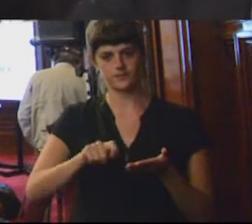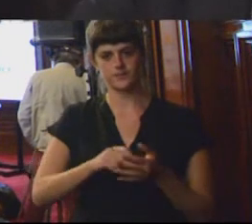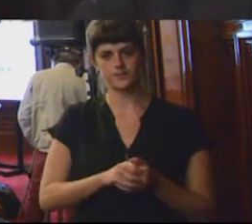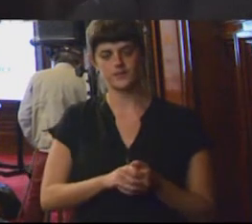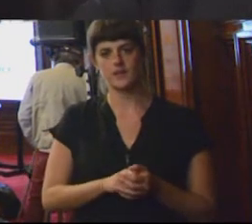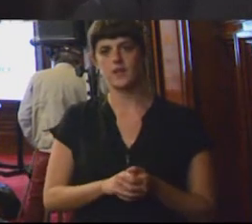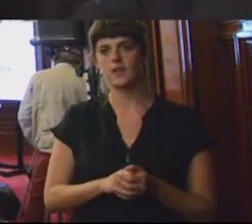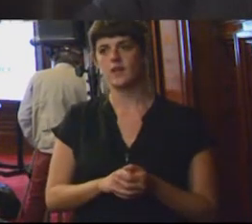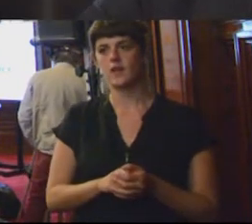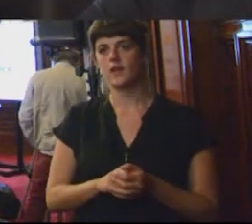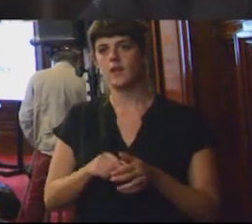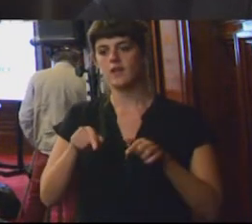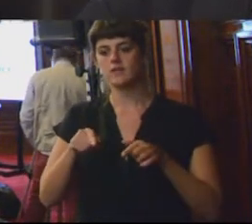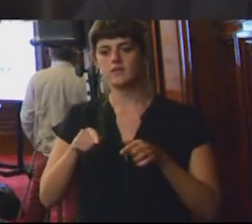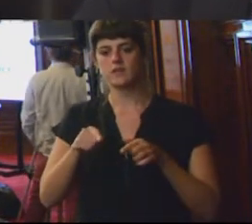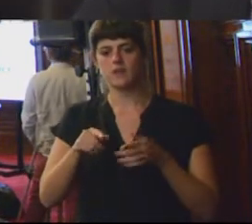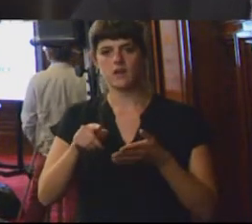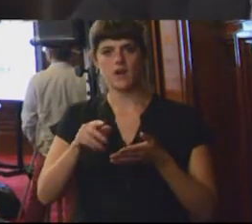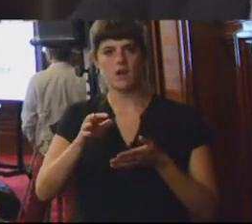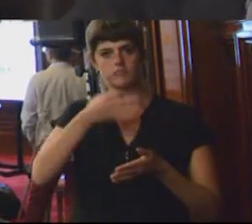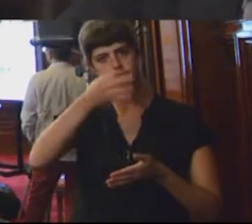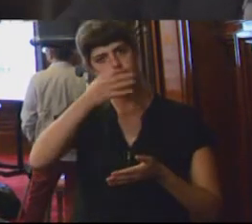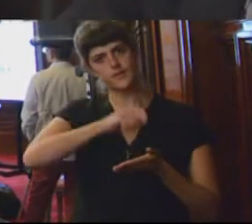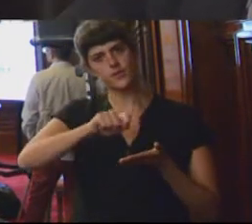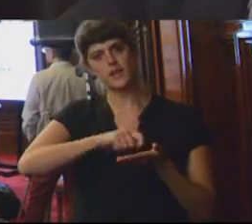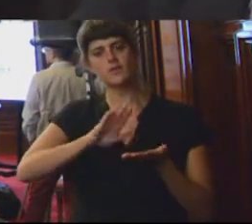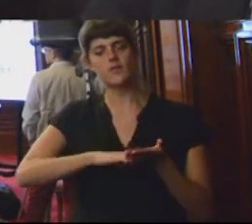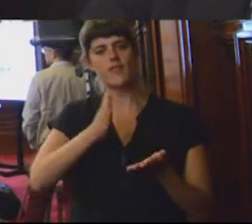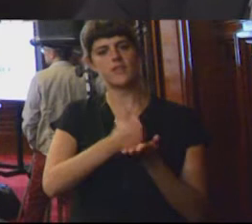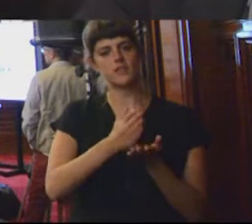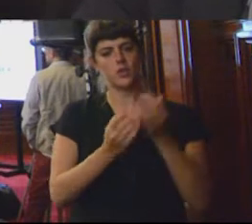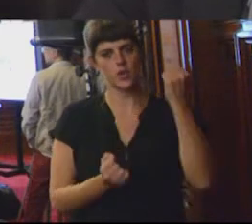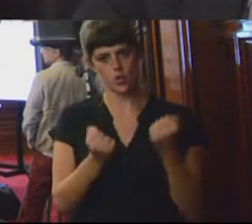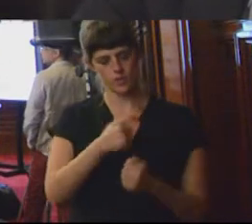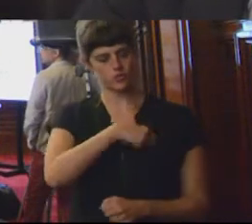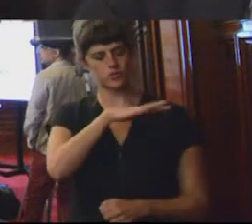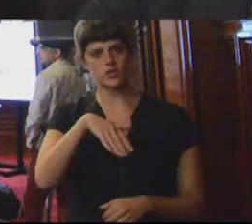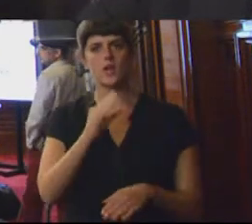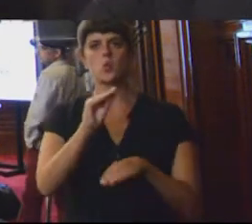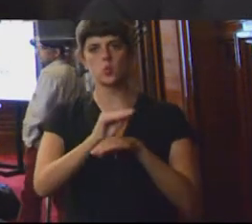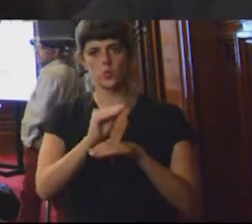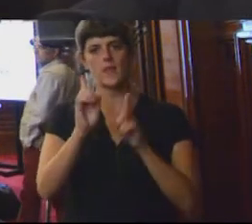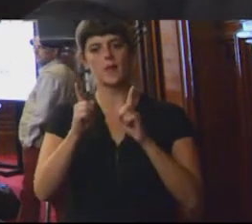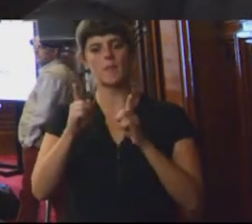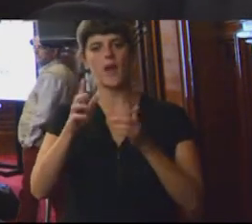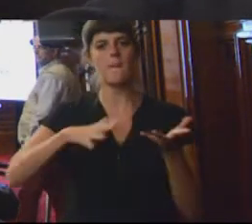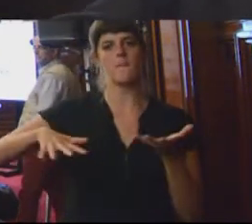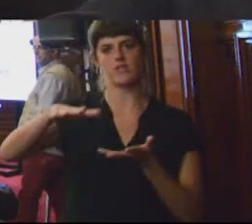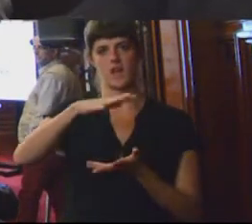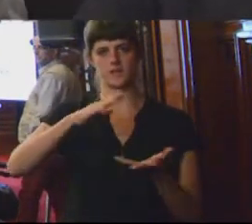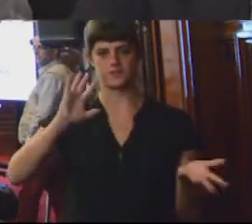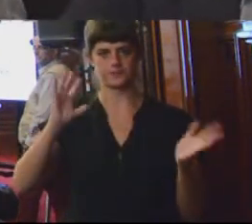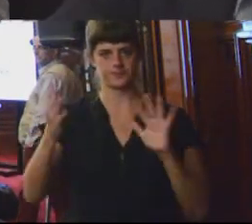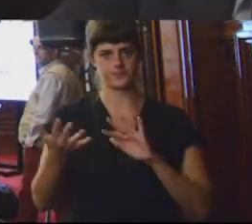la Relatoría de los Derechos Económicos, Sociales y Culturales y Ambientales de